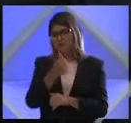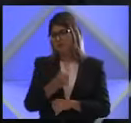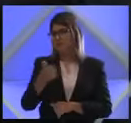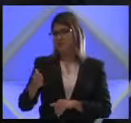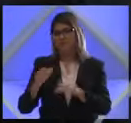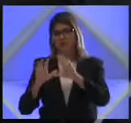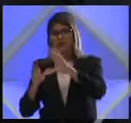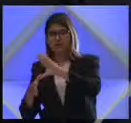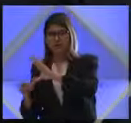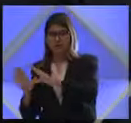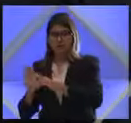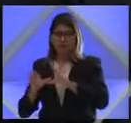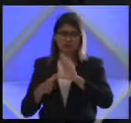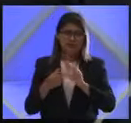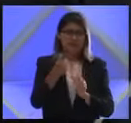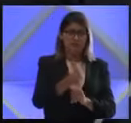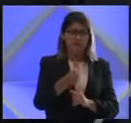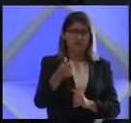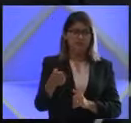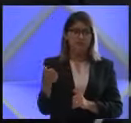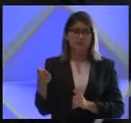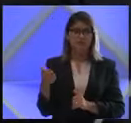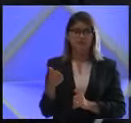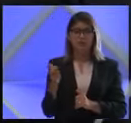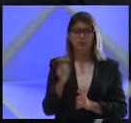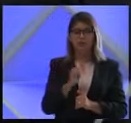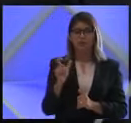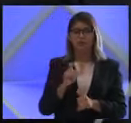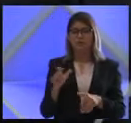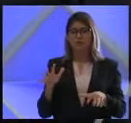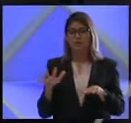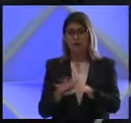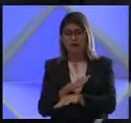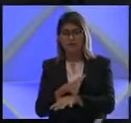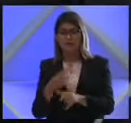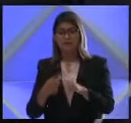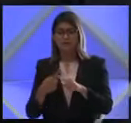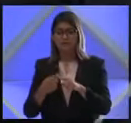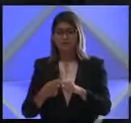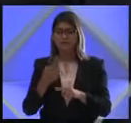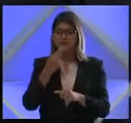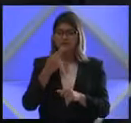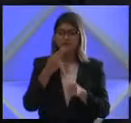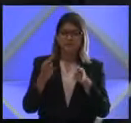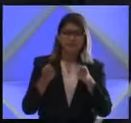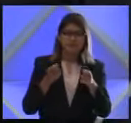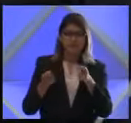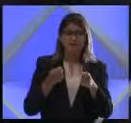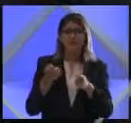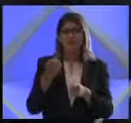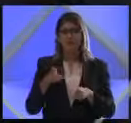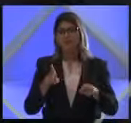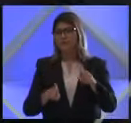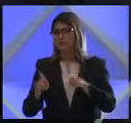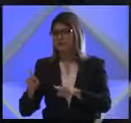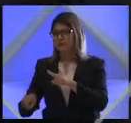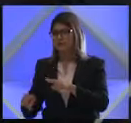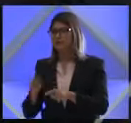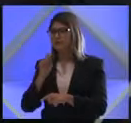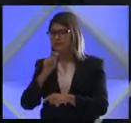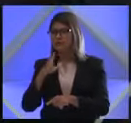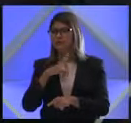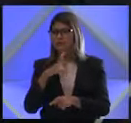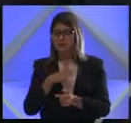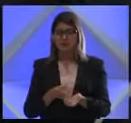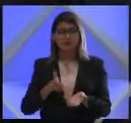cuando se realiza el cambio del usuario también tiene el procesador a